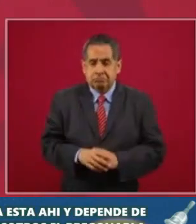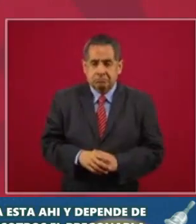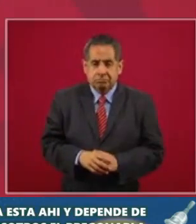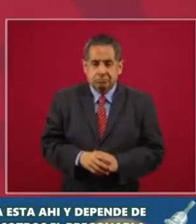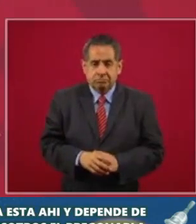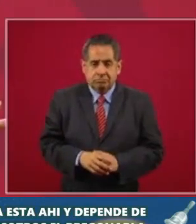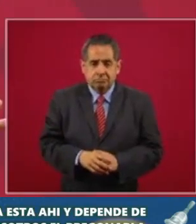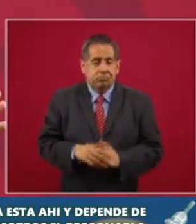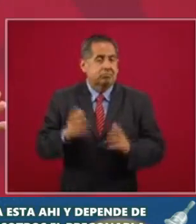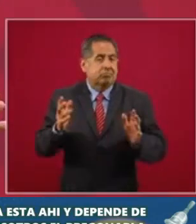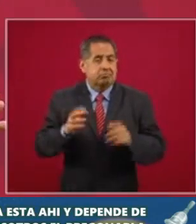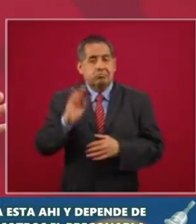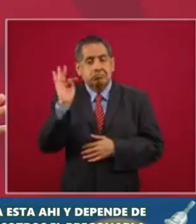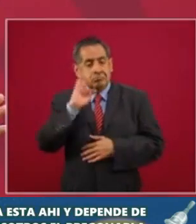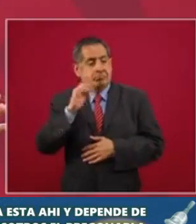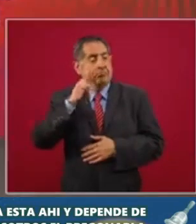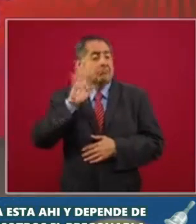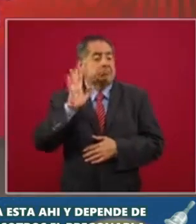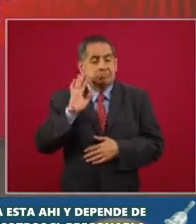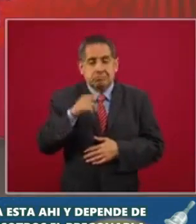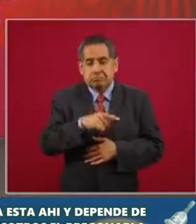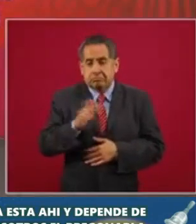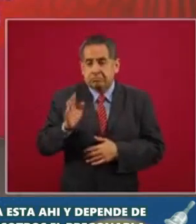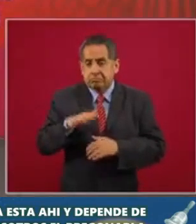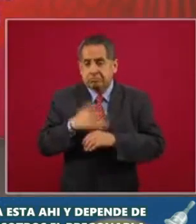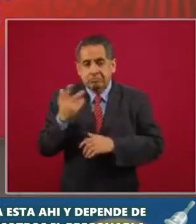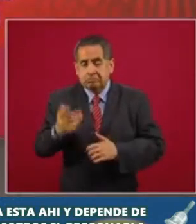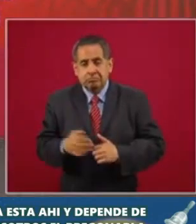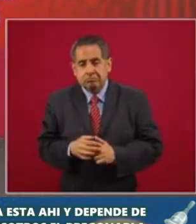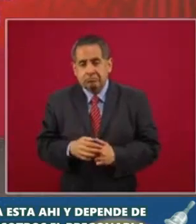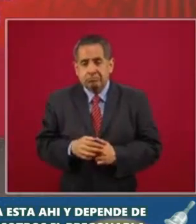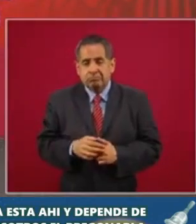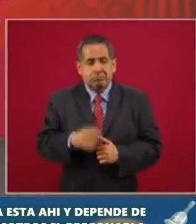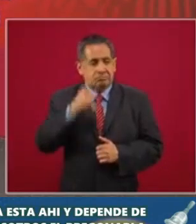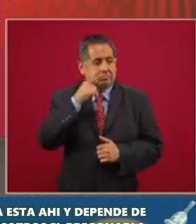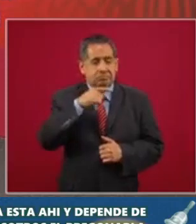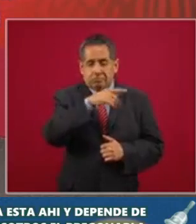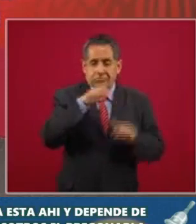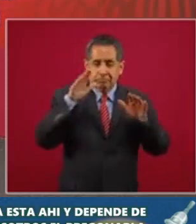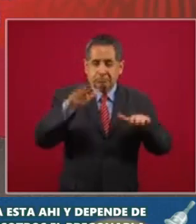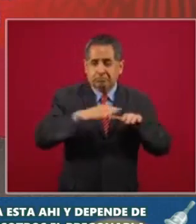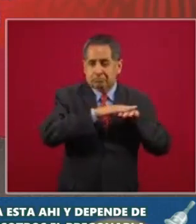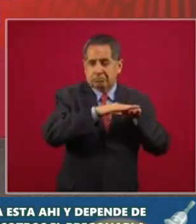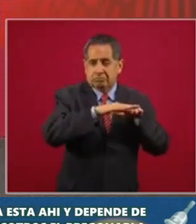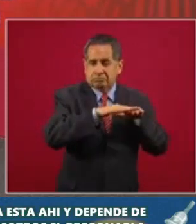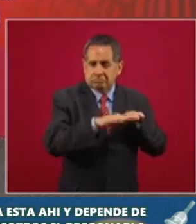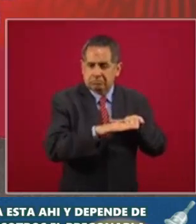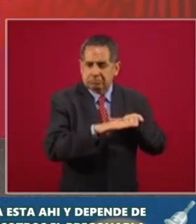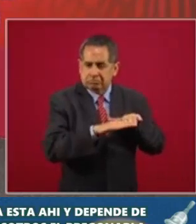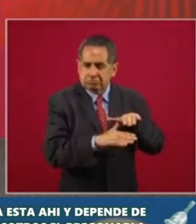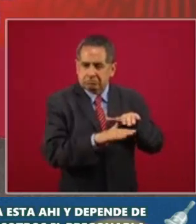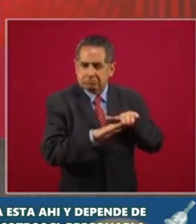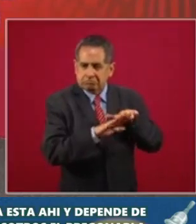y eso quién sabe porque se hundía cada vez más